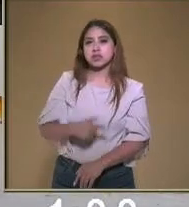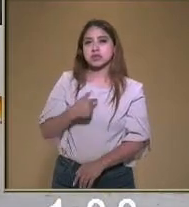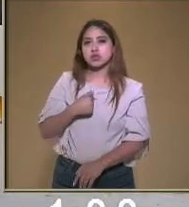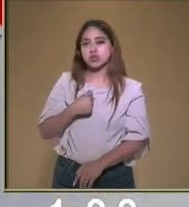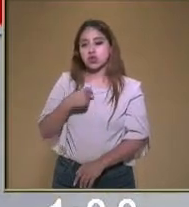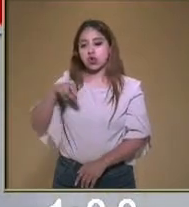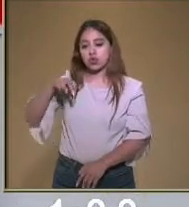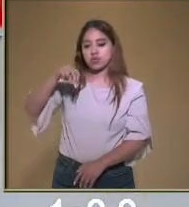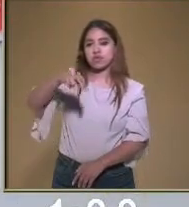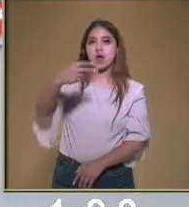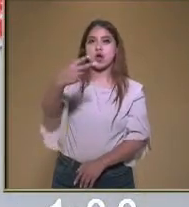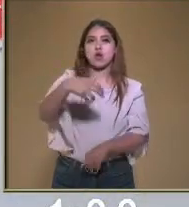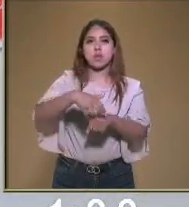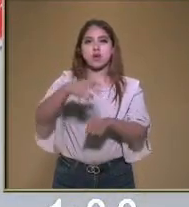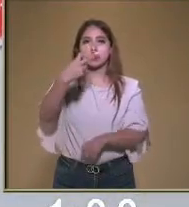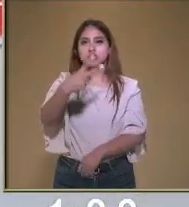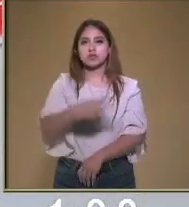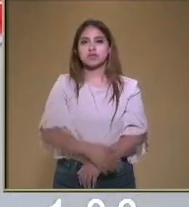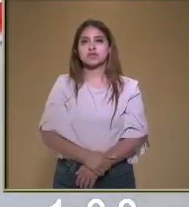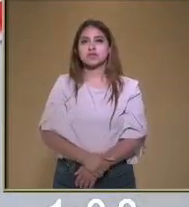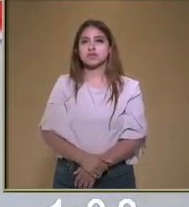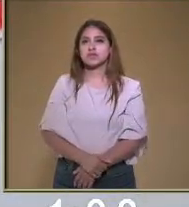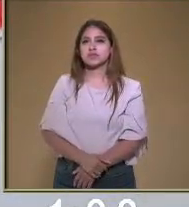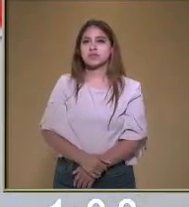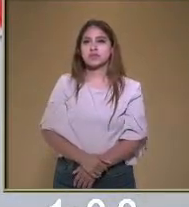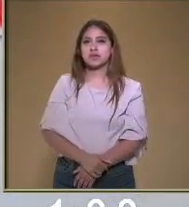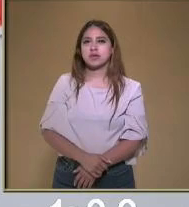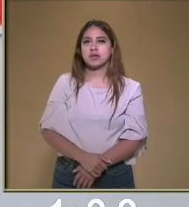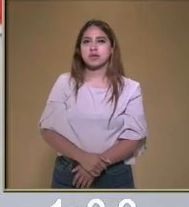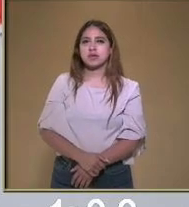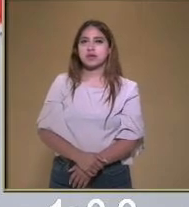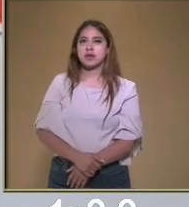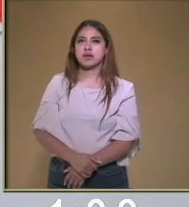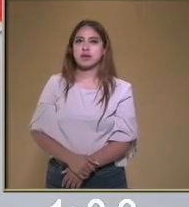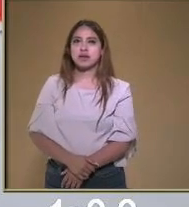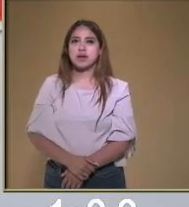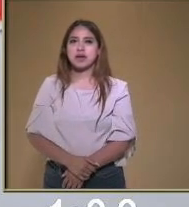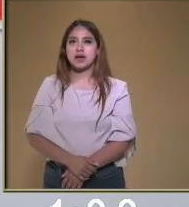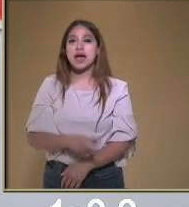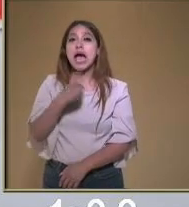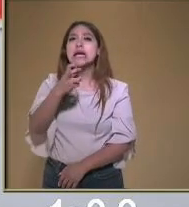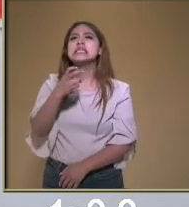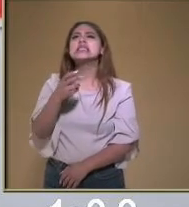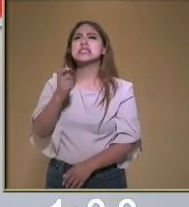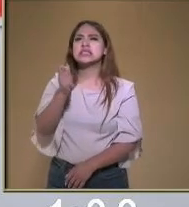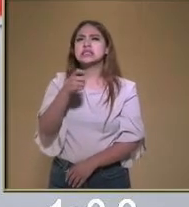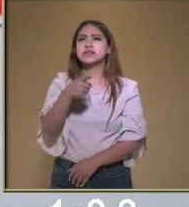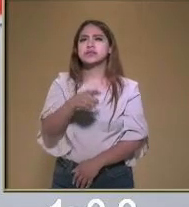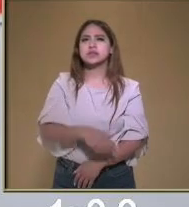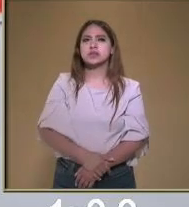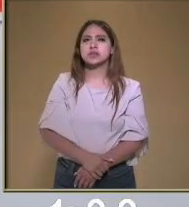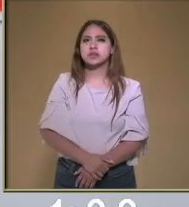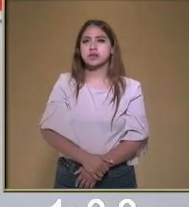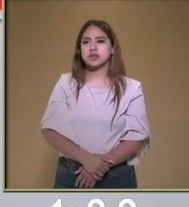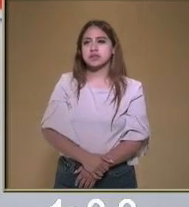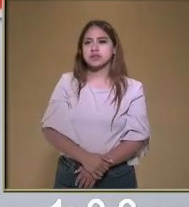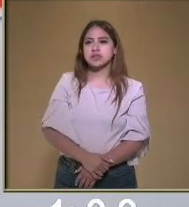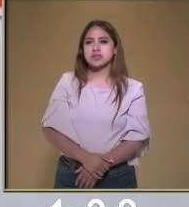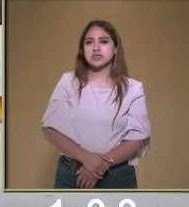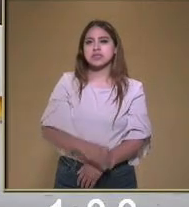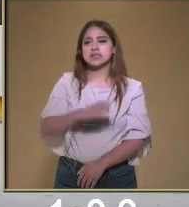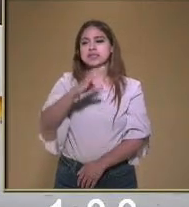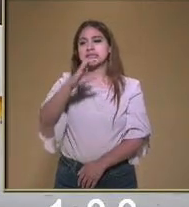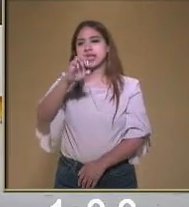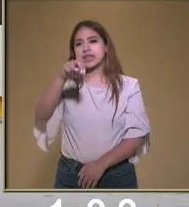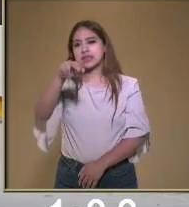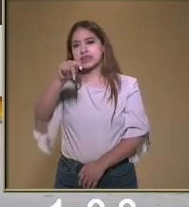uno... Dos. Dos. Y estoy en la casilla. ¿Qué dice la casilla, maestra? Centeot. Centeot.